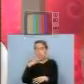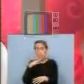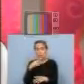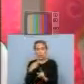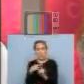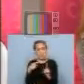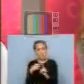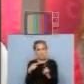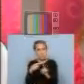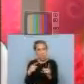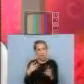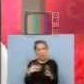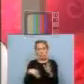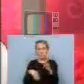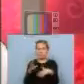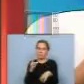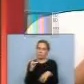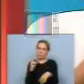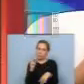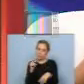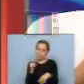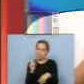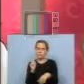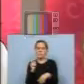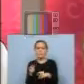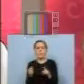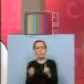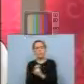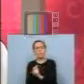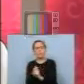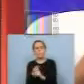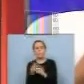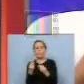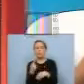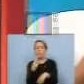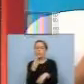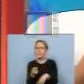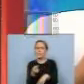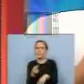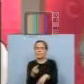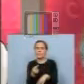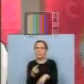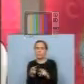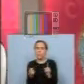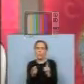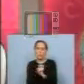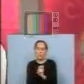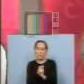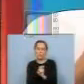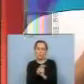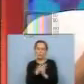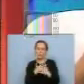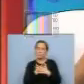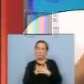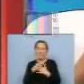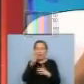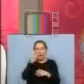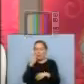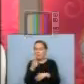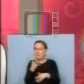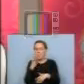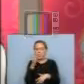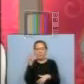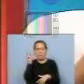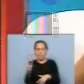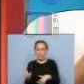mucho más denso que ir sola. ¿Tu marido se pone celoso que vas a hacer revista? No, él va a ir. Tiene un marido que es un sol de persona. Sí, la verdad. Se conocieron cuando hacíamos la obra de teatro. Sí.